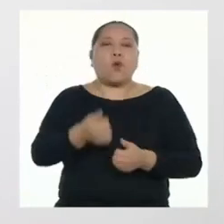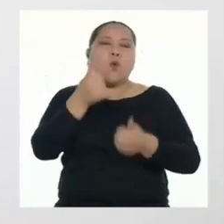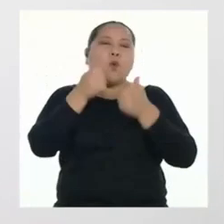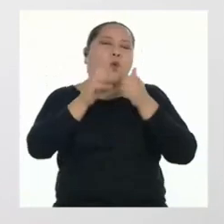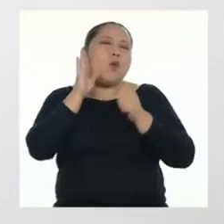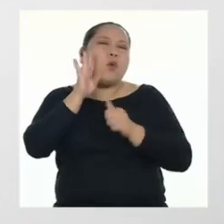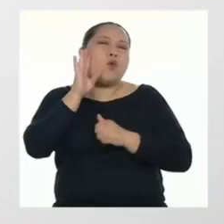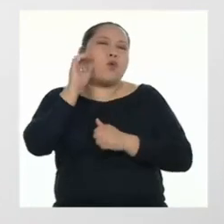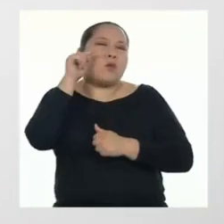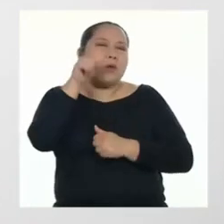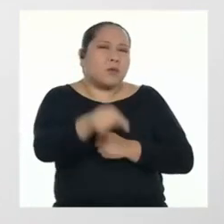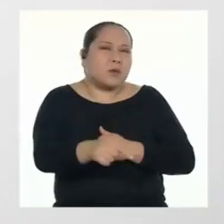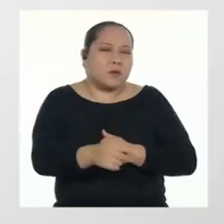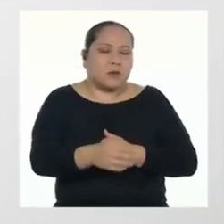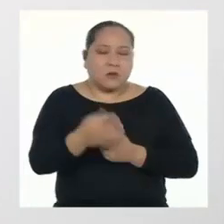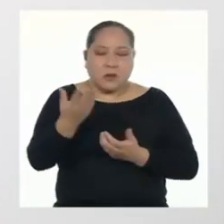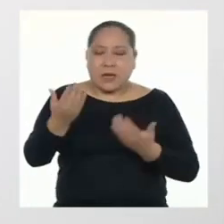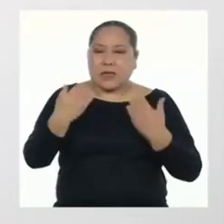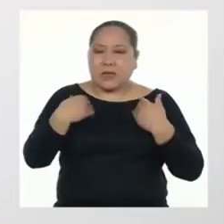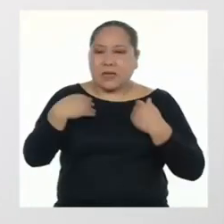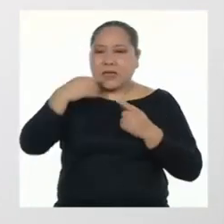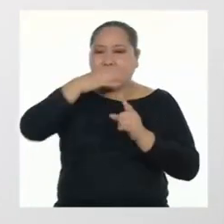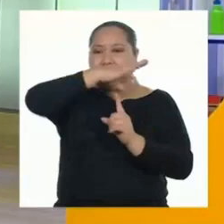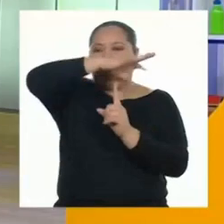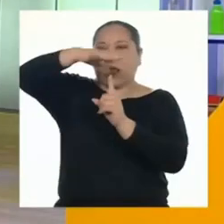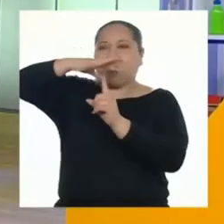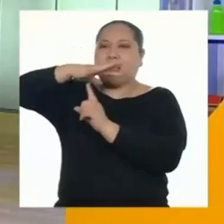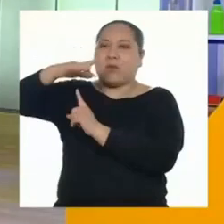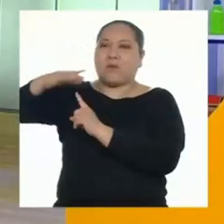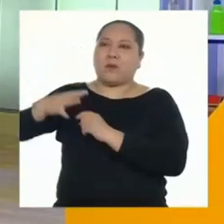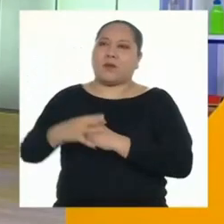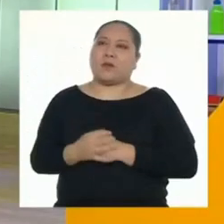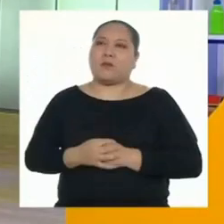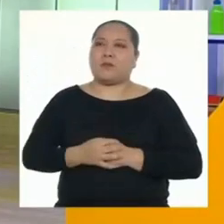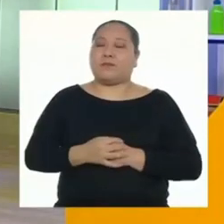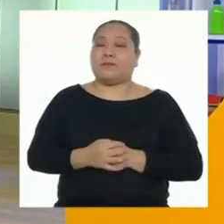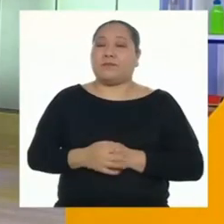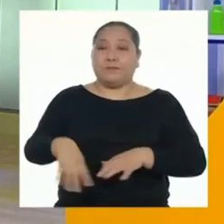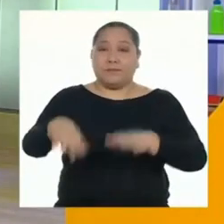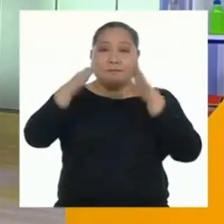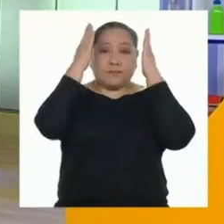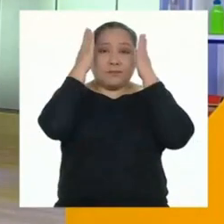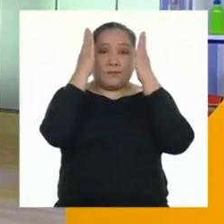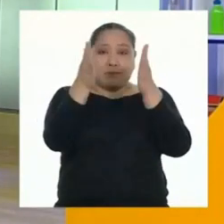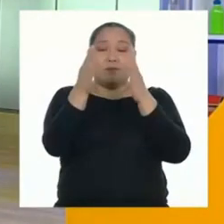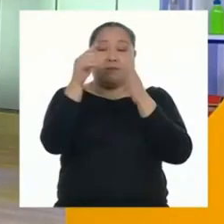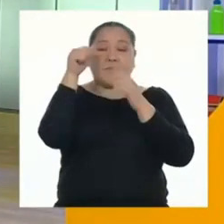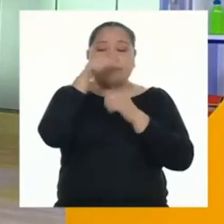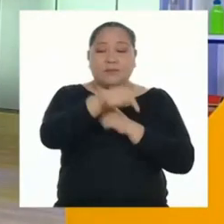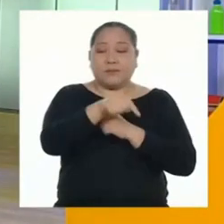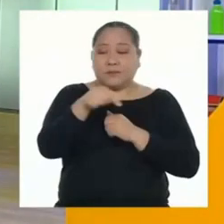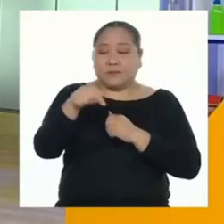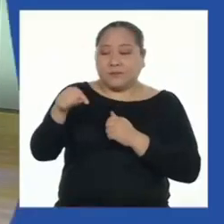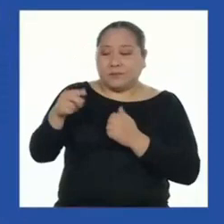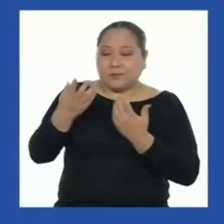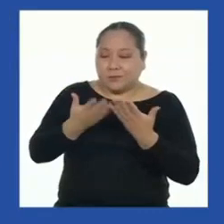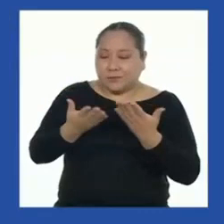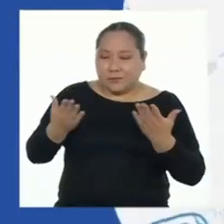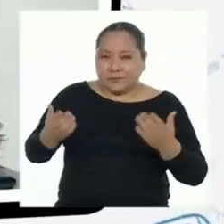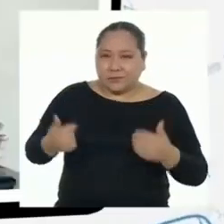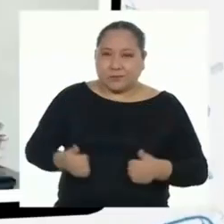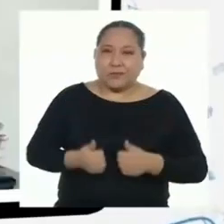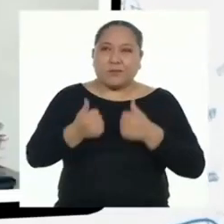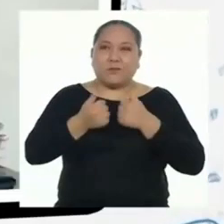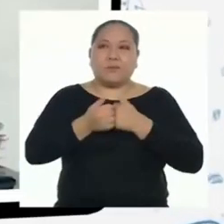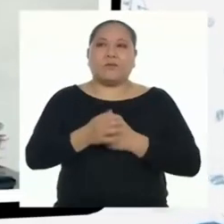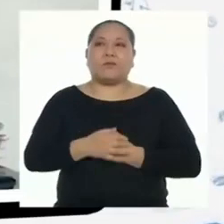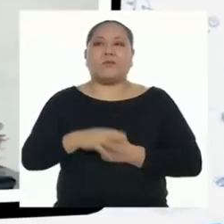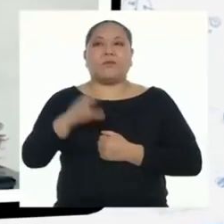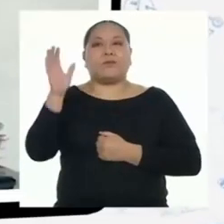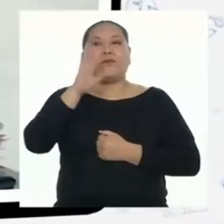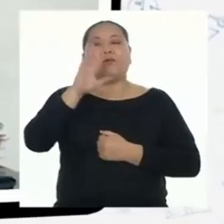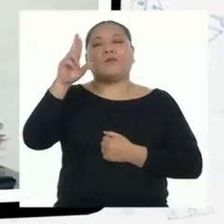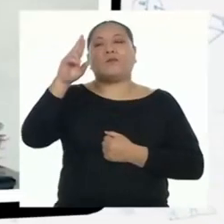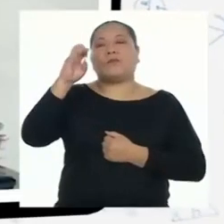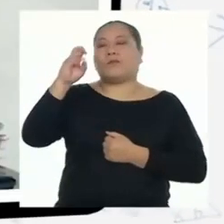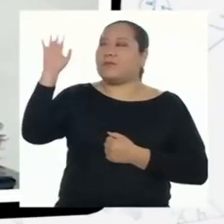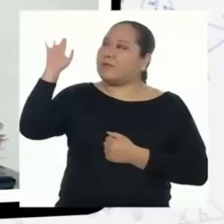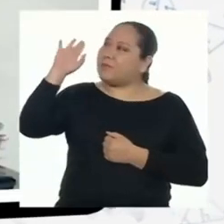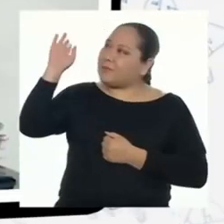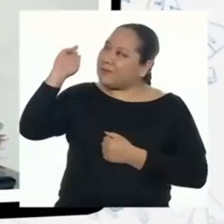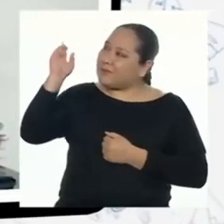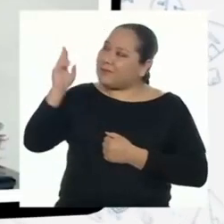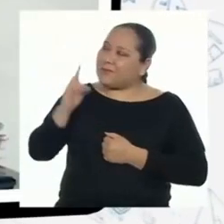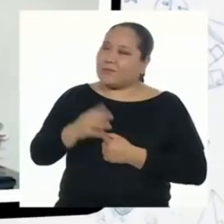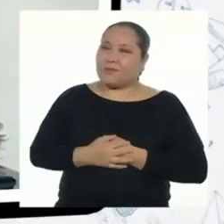de contaminación que puede tener el ambiente. Hay que estar atentas y atentos a los organismos vivos. Hola Rodrigo,